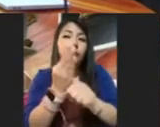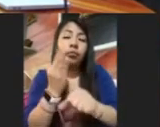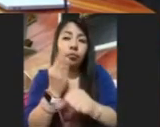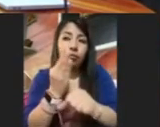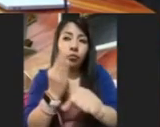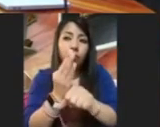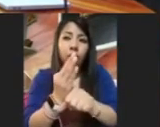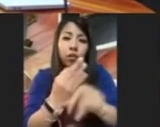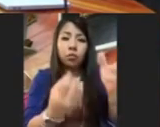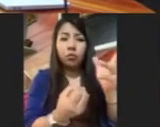noticias